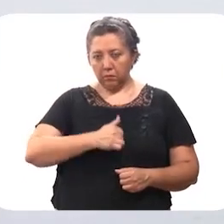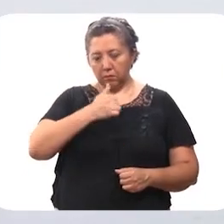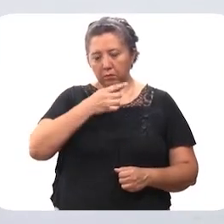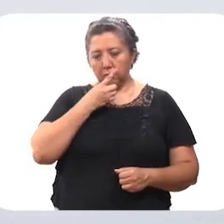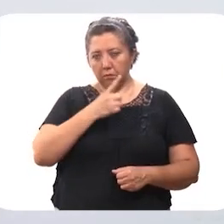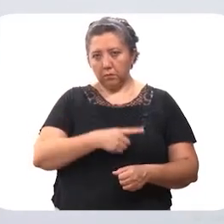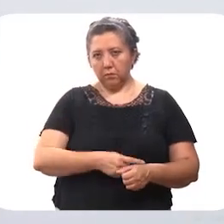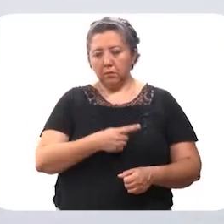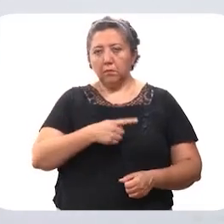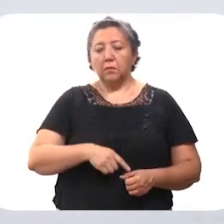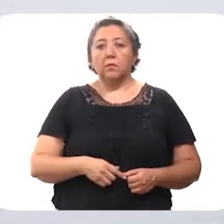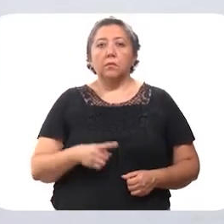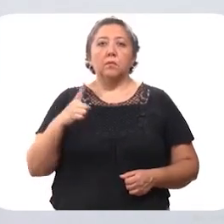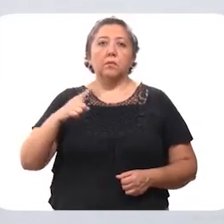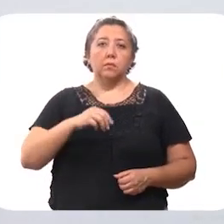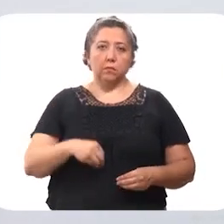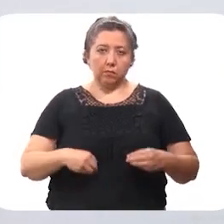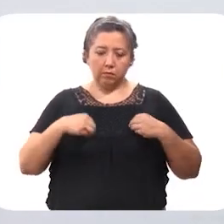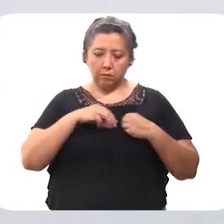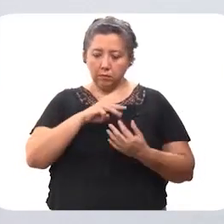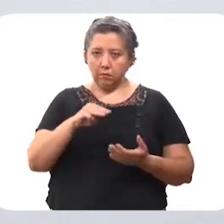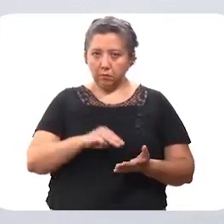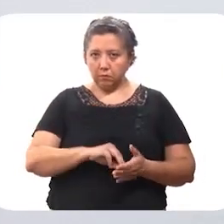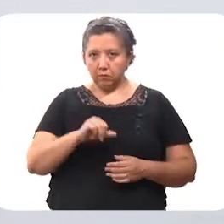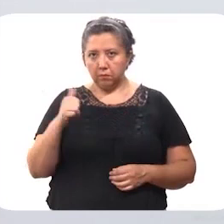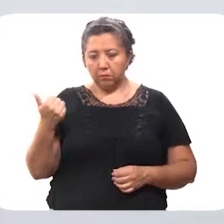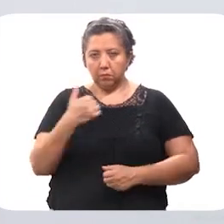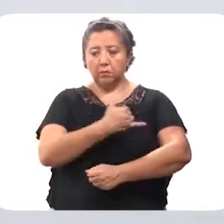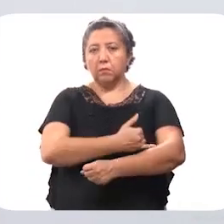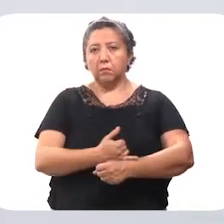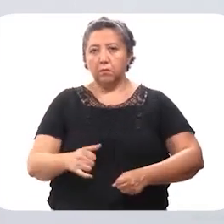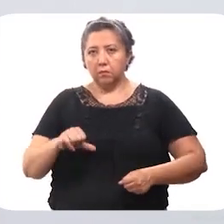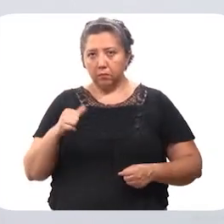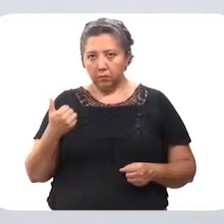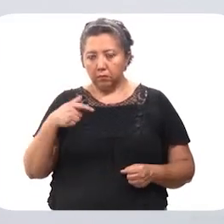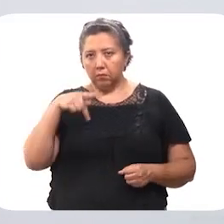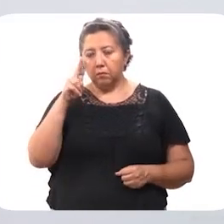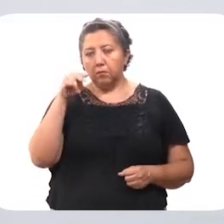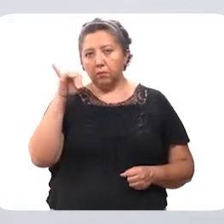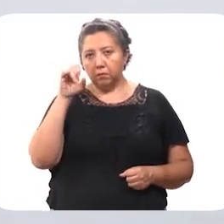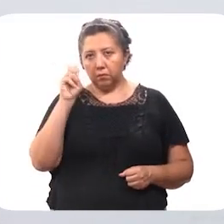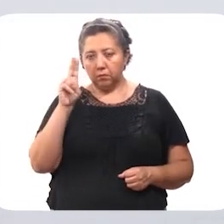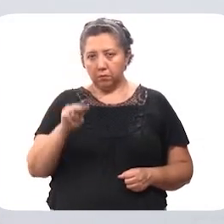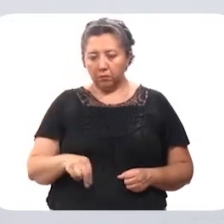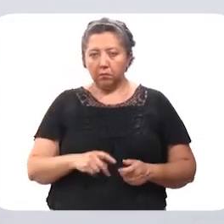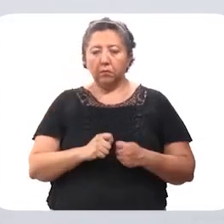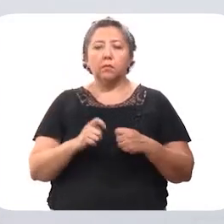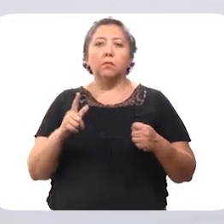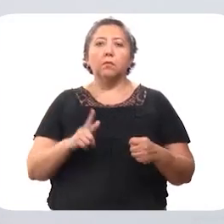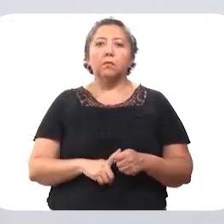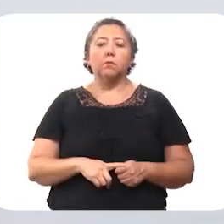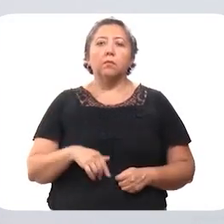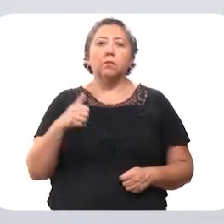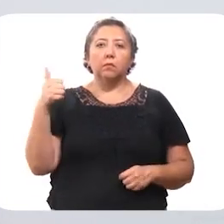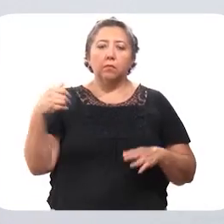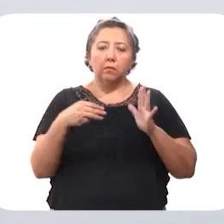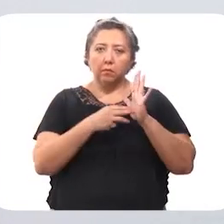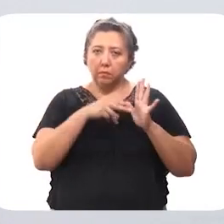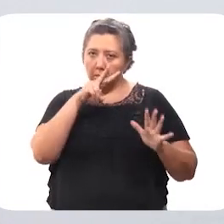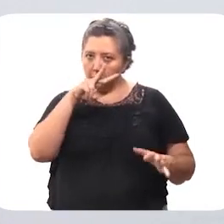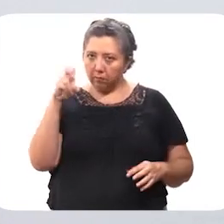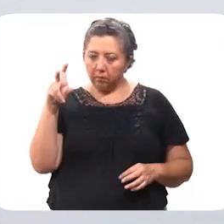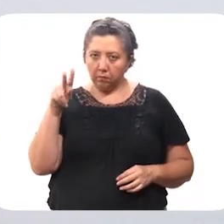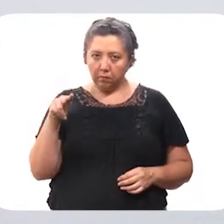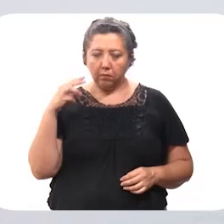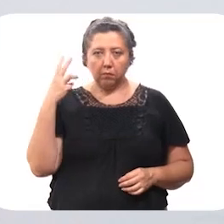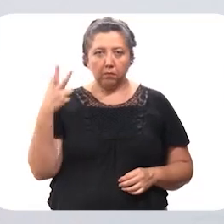arterial. Uno residía en Mérida, uno en Izamal, uno en Canacín. En total, son